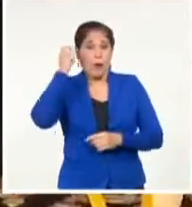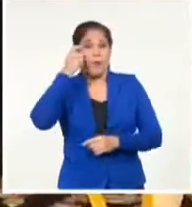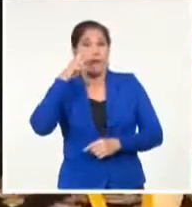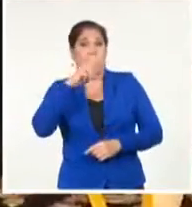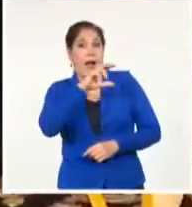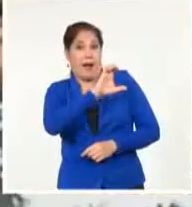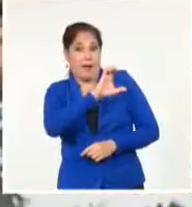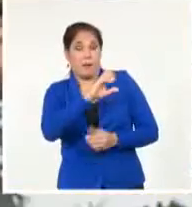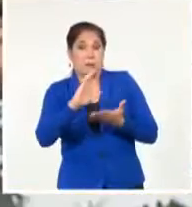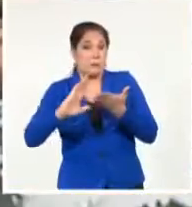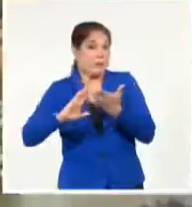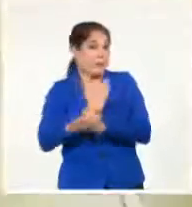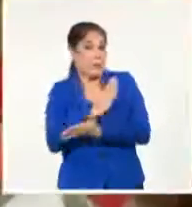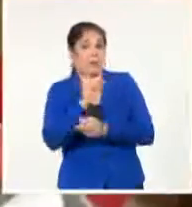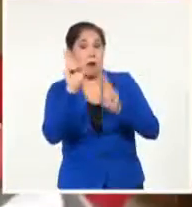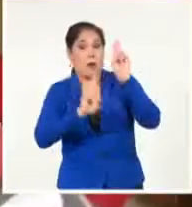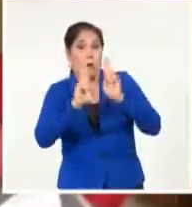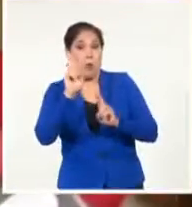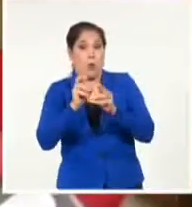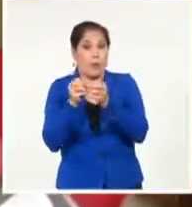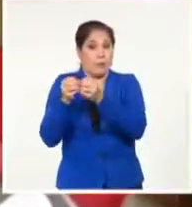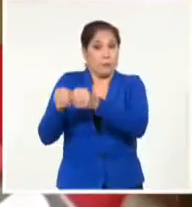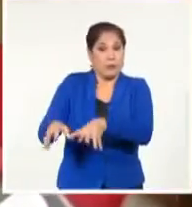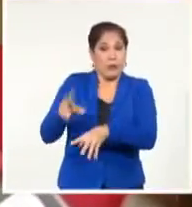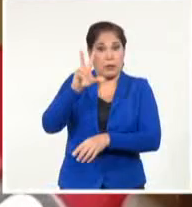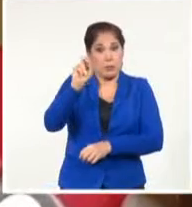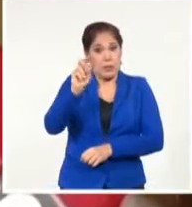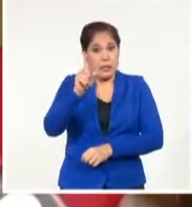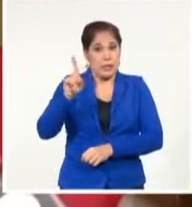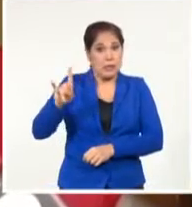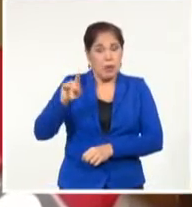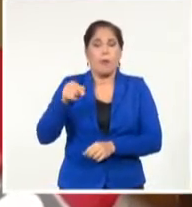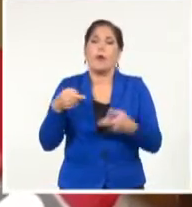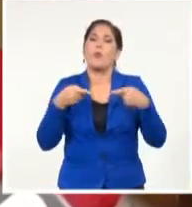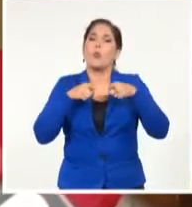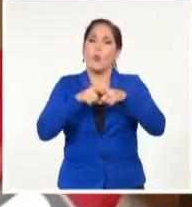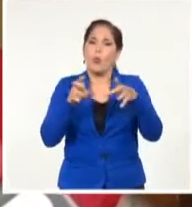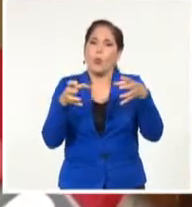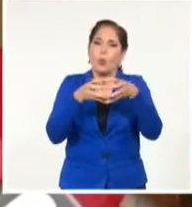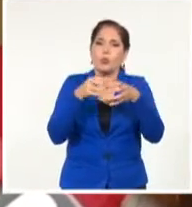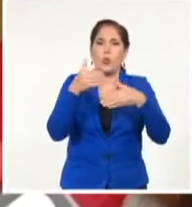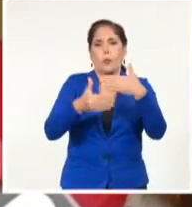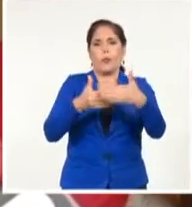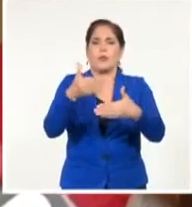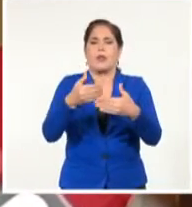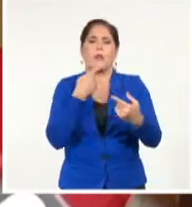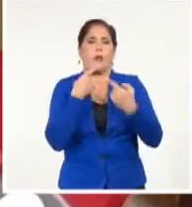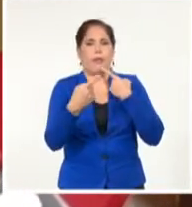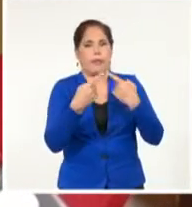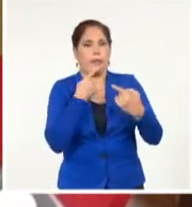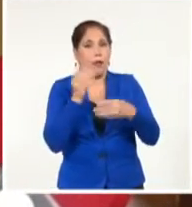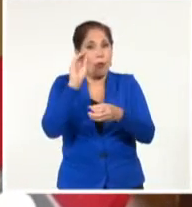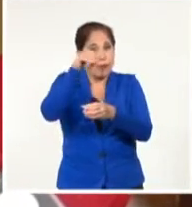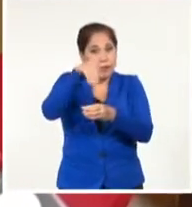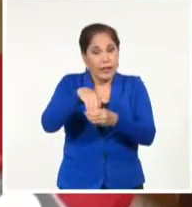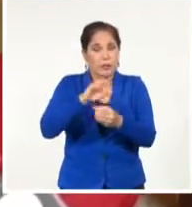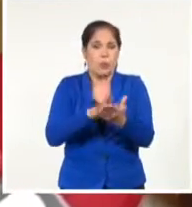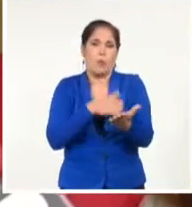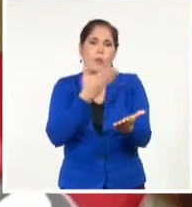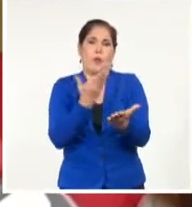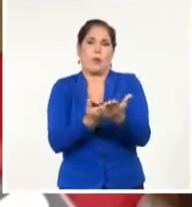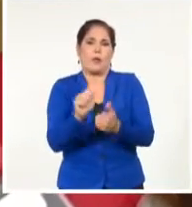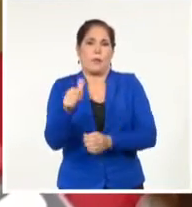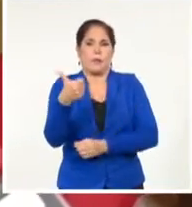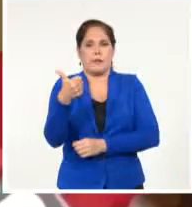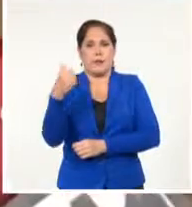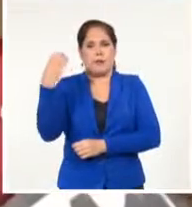FARC, que abandonó el acuerdo de paz en 2019, se una al proceso de diálogo como parte de la propuesta presidencial